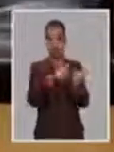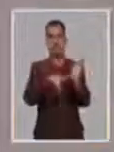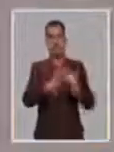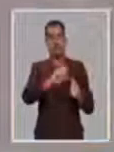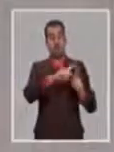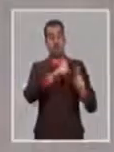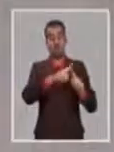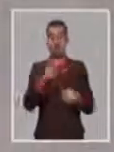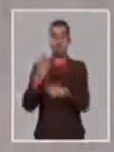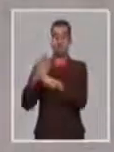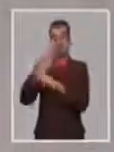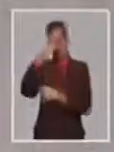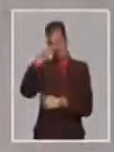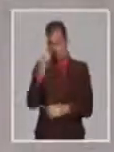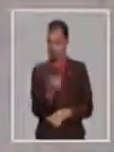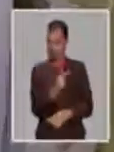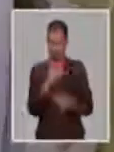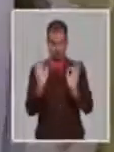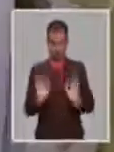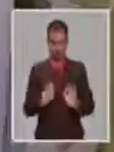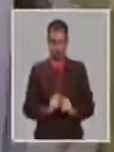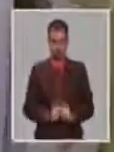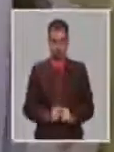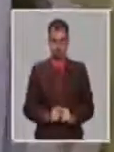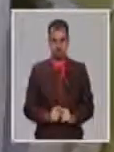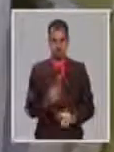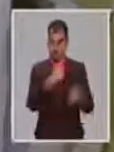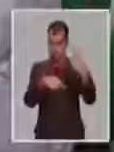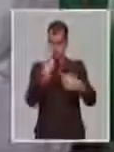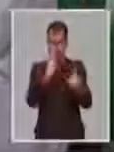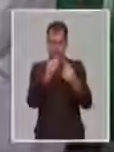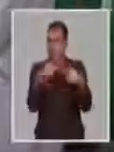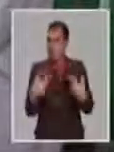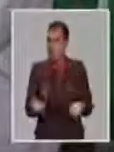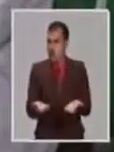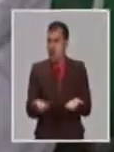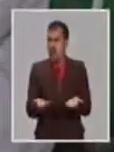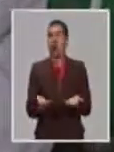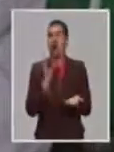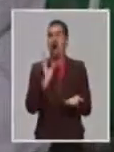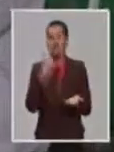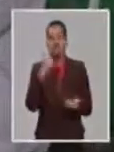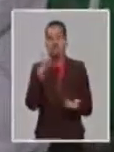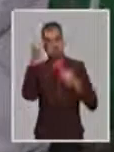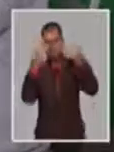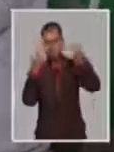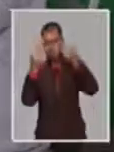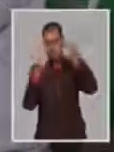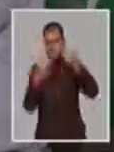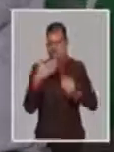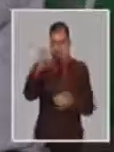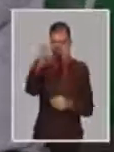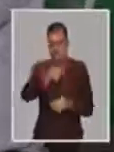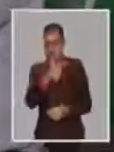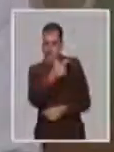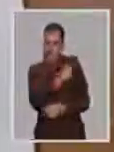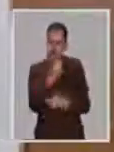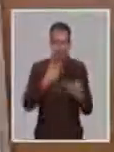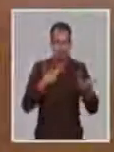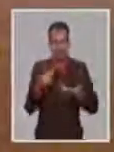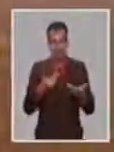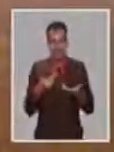las provincias Guantánamo y Santiago de Cuba. El objetivo principal es la evaluación de la eficacia del candidato, aunque